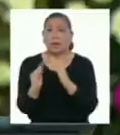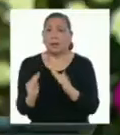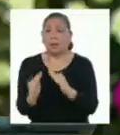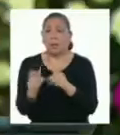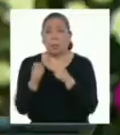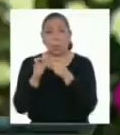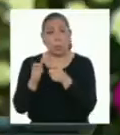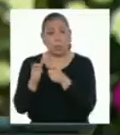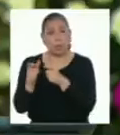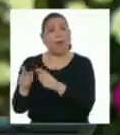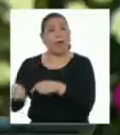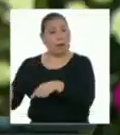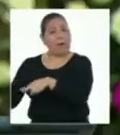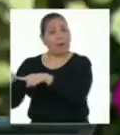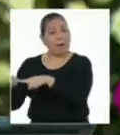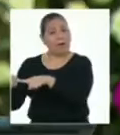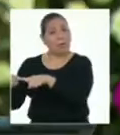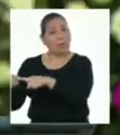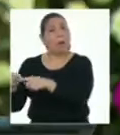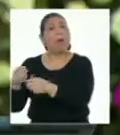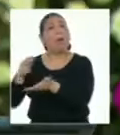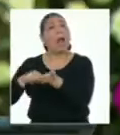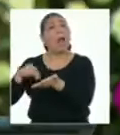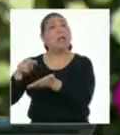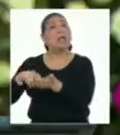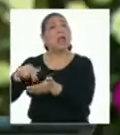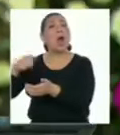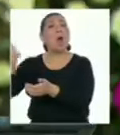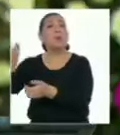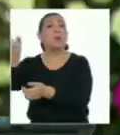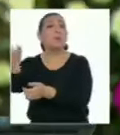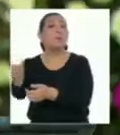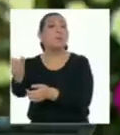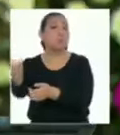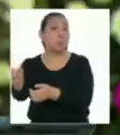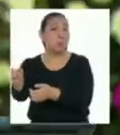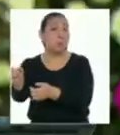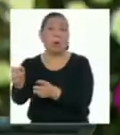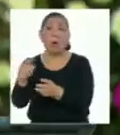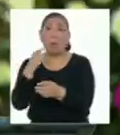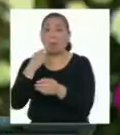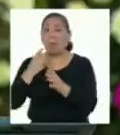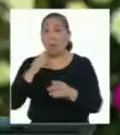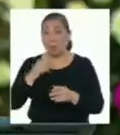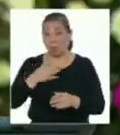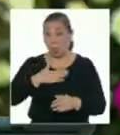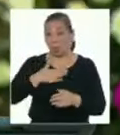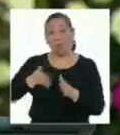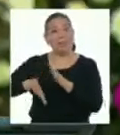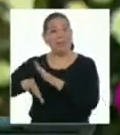del guardián, la arrendó a unos viñadores y se fue de